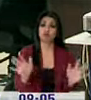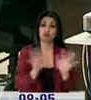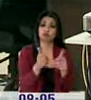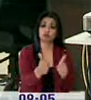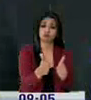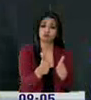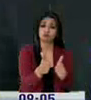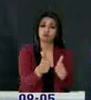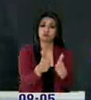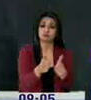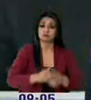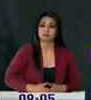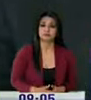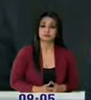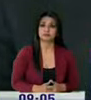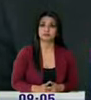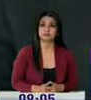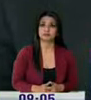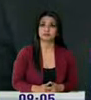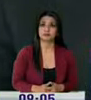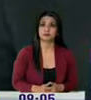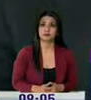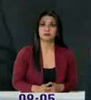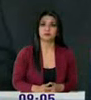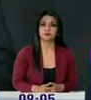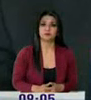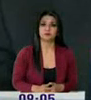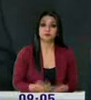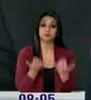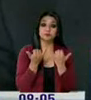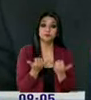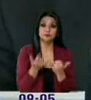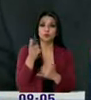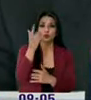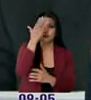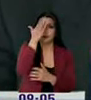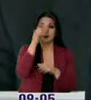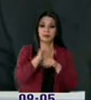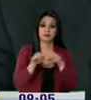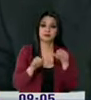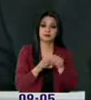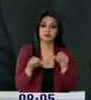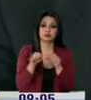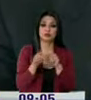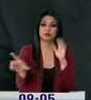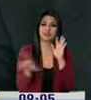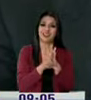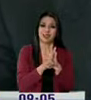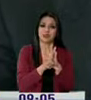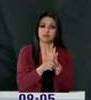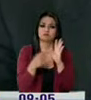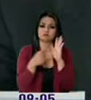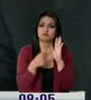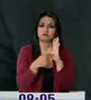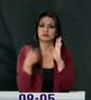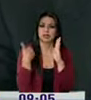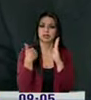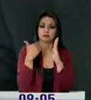lo actuado. Existe un principio en el derecho administrativo